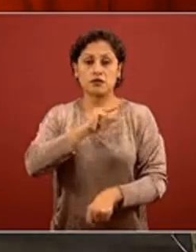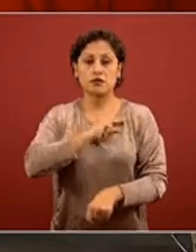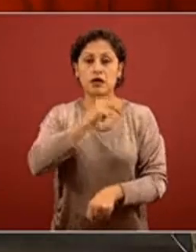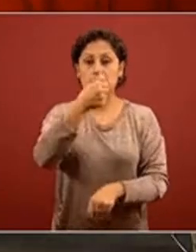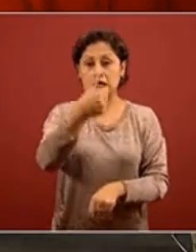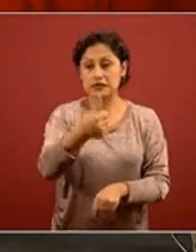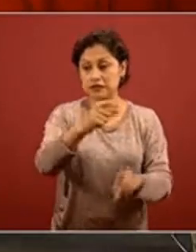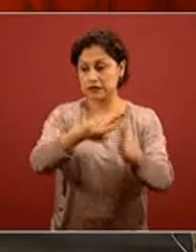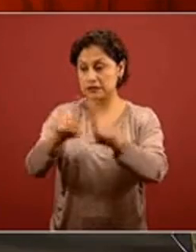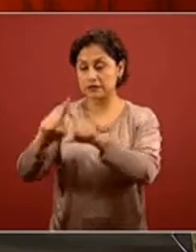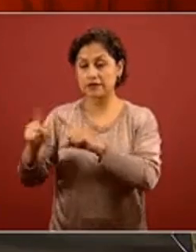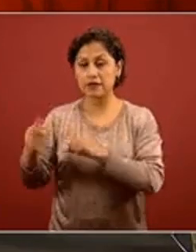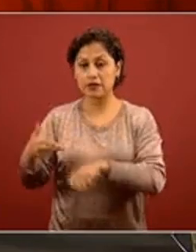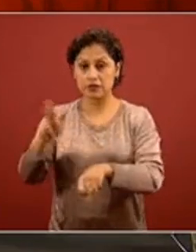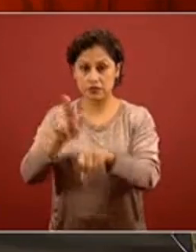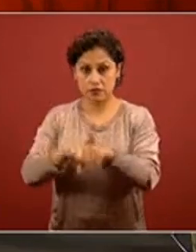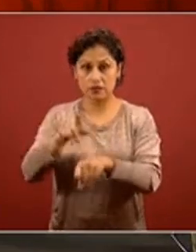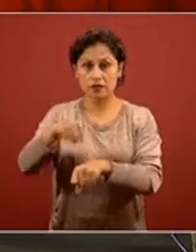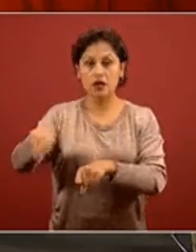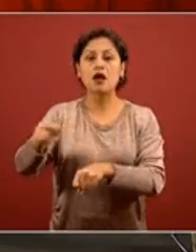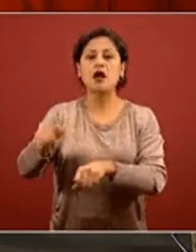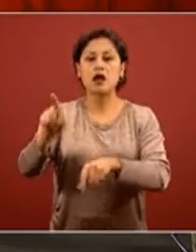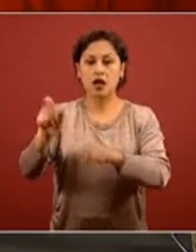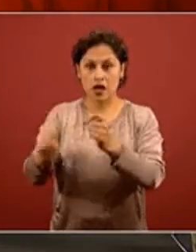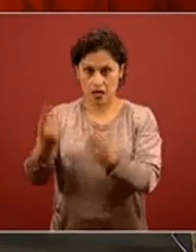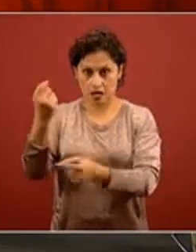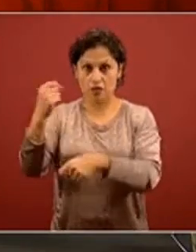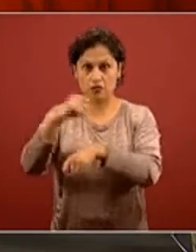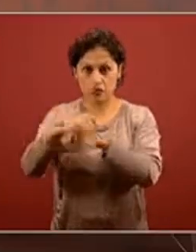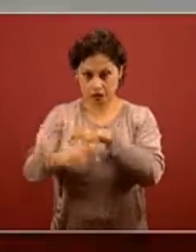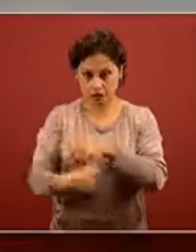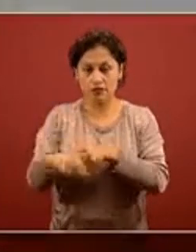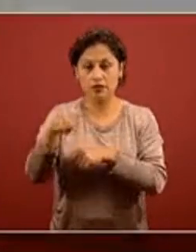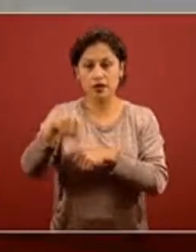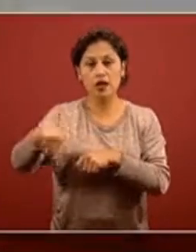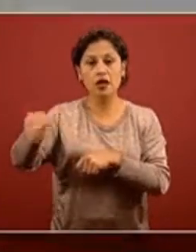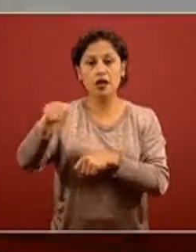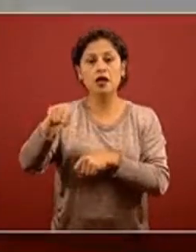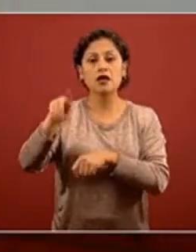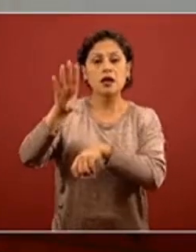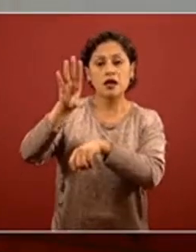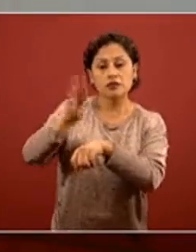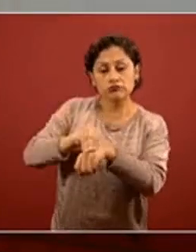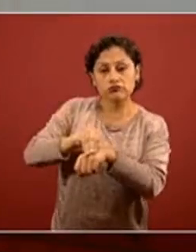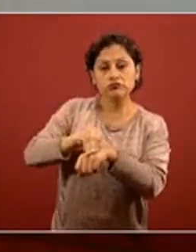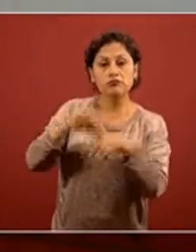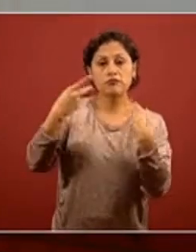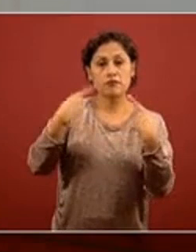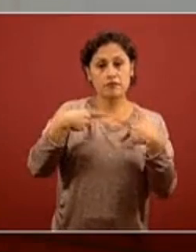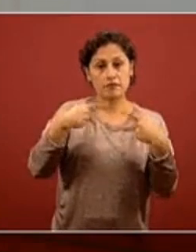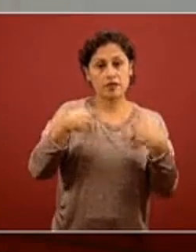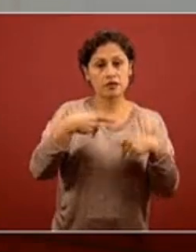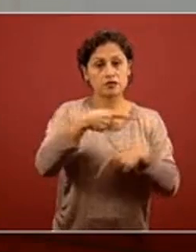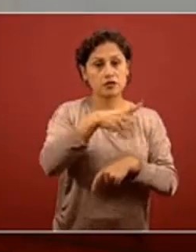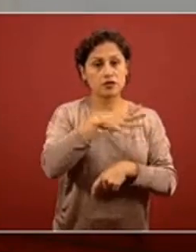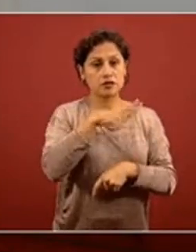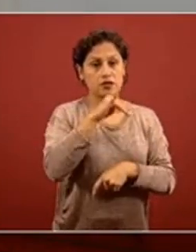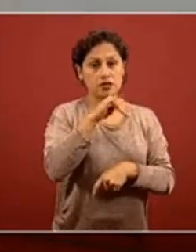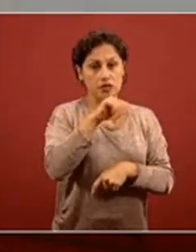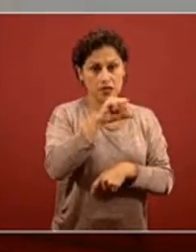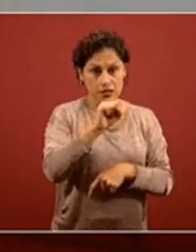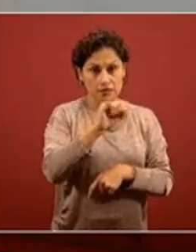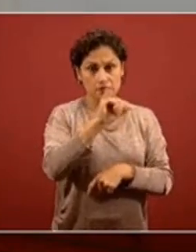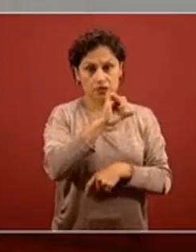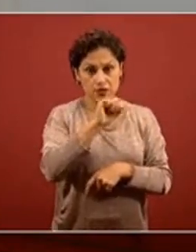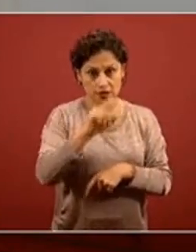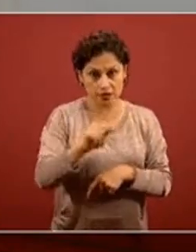alta frecuencia, algunas de ellas quirúrgicas, que pudieran ser atendidas para los pacientes con seguridad social en